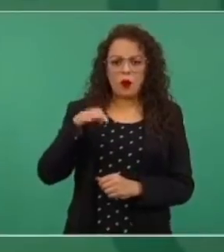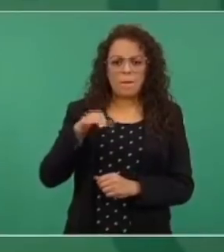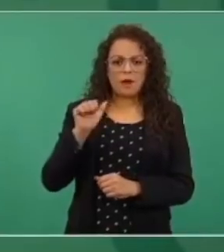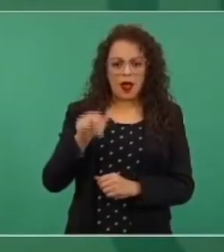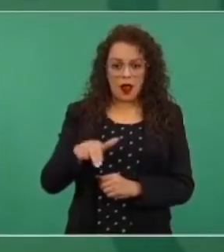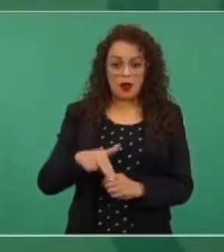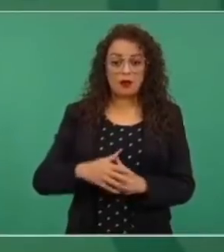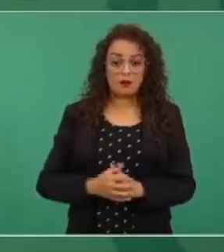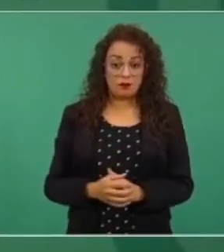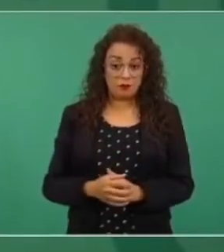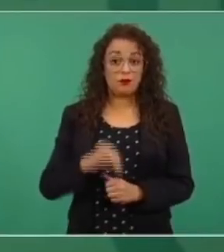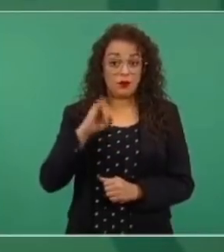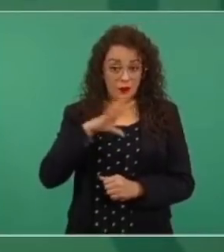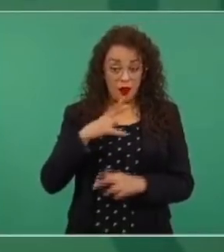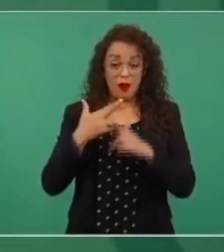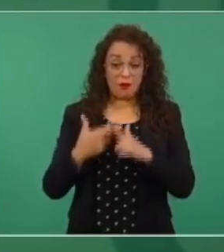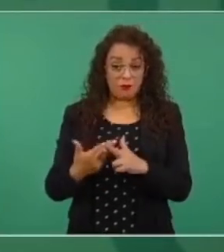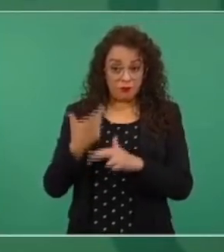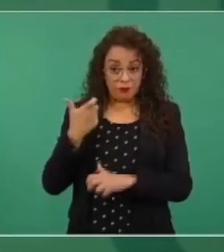tiene presupuesto